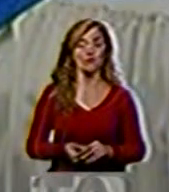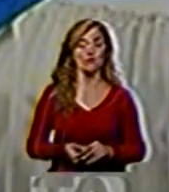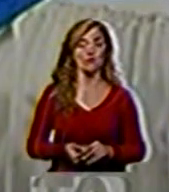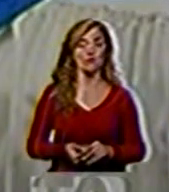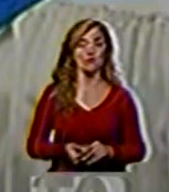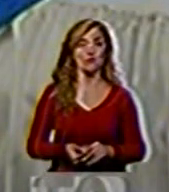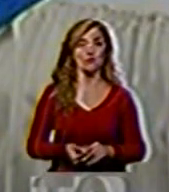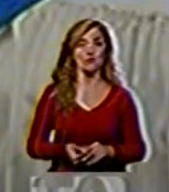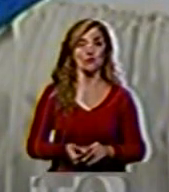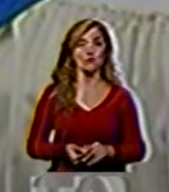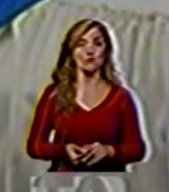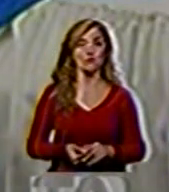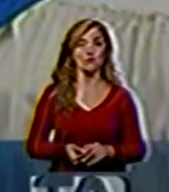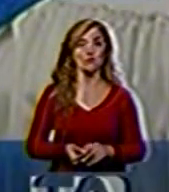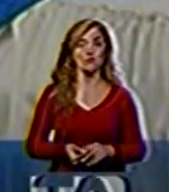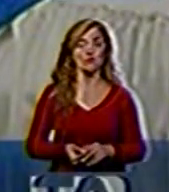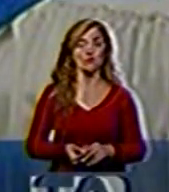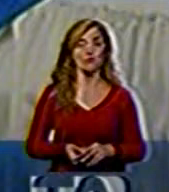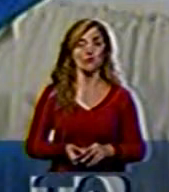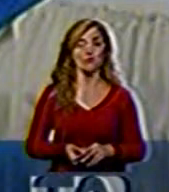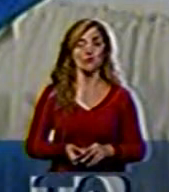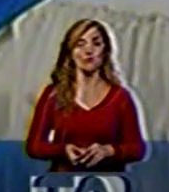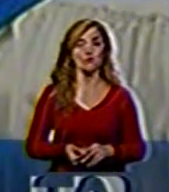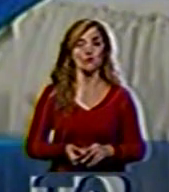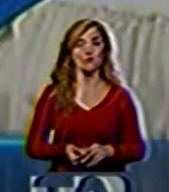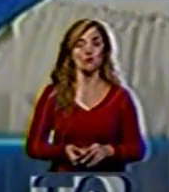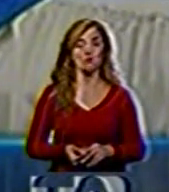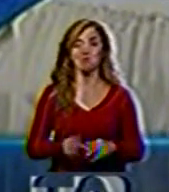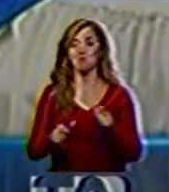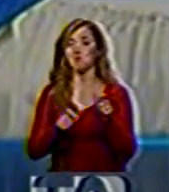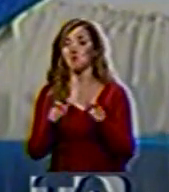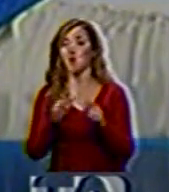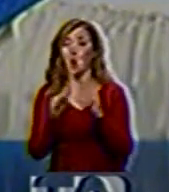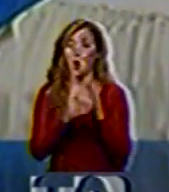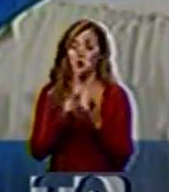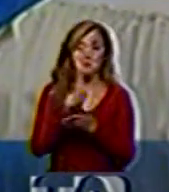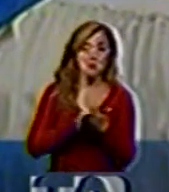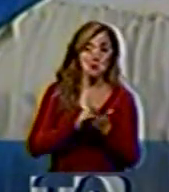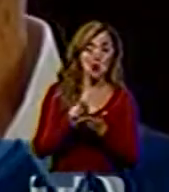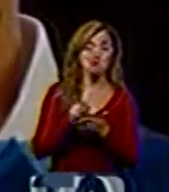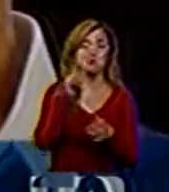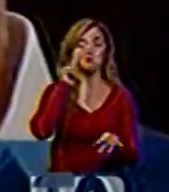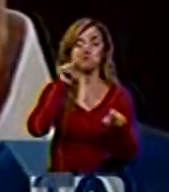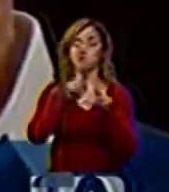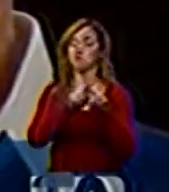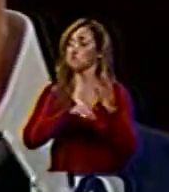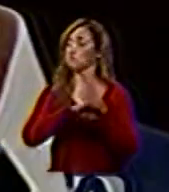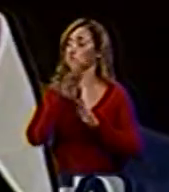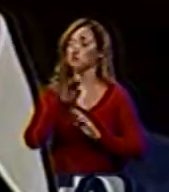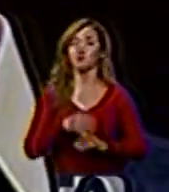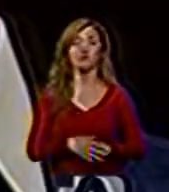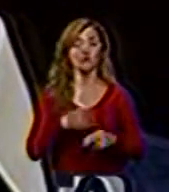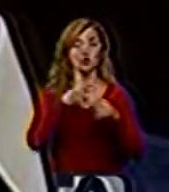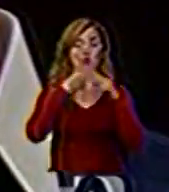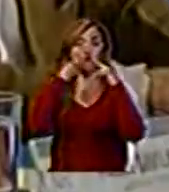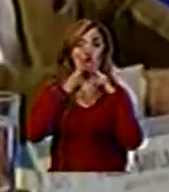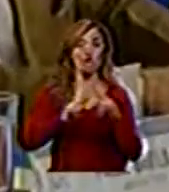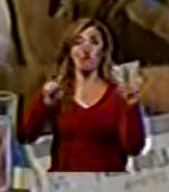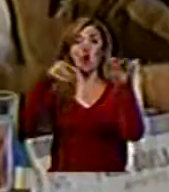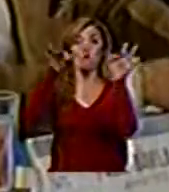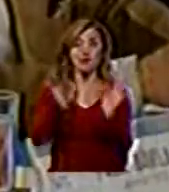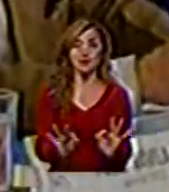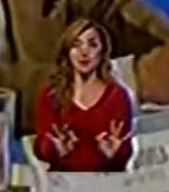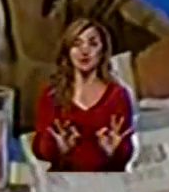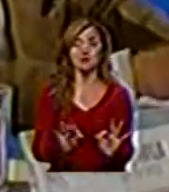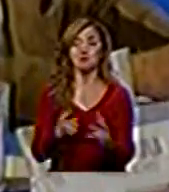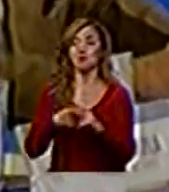consideración, el proyecto de resolución, mayor oposición, ha sido aprobado por unanimidad. Una vez que sus nombres sean publicados